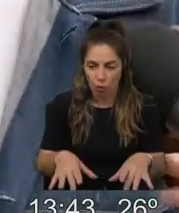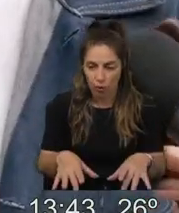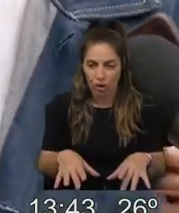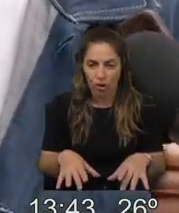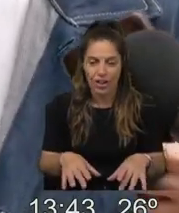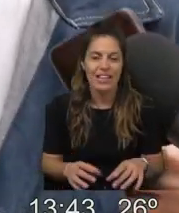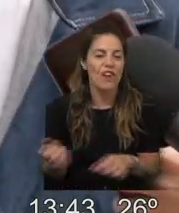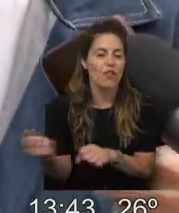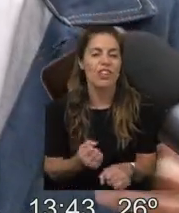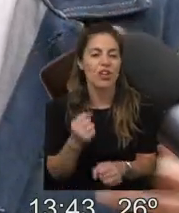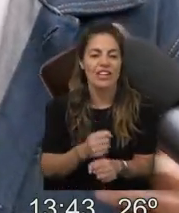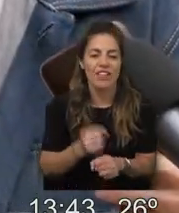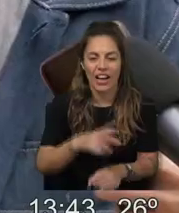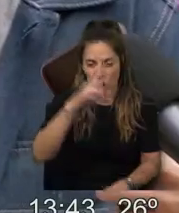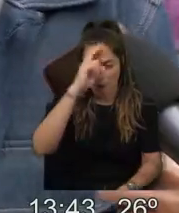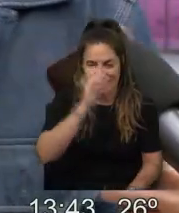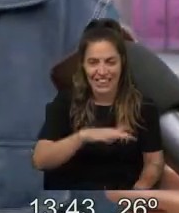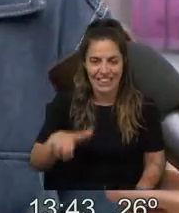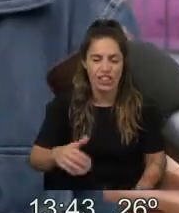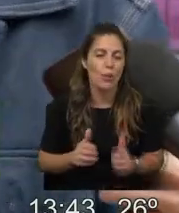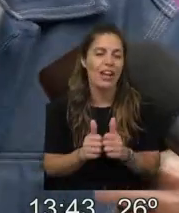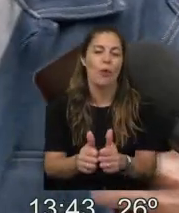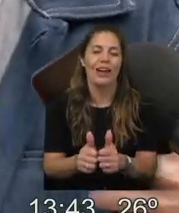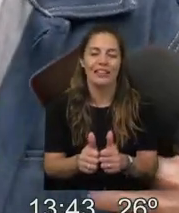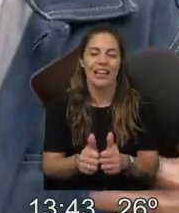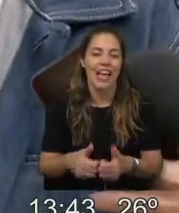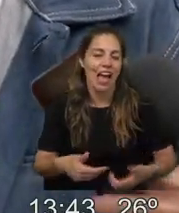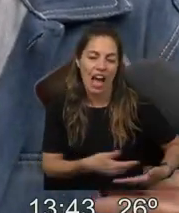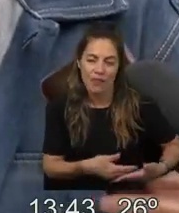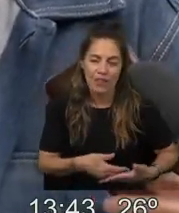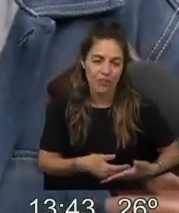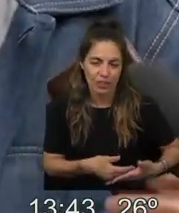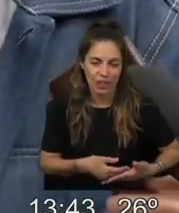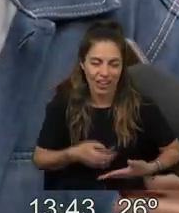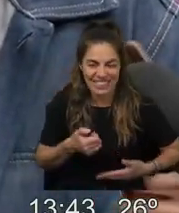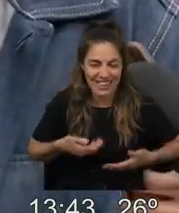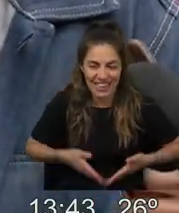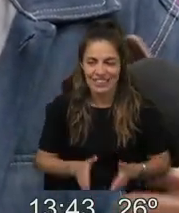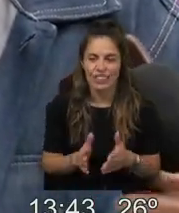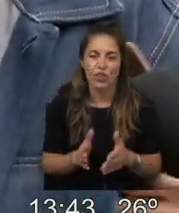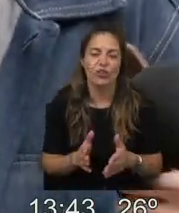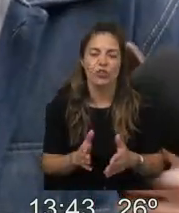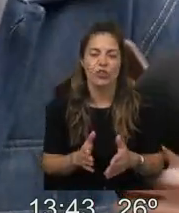es esa fundación que trabaja en Pereira Rosell para acompañar a niños y niñas recién nacidos,